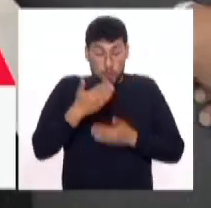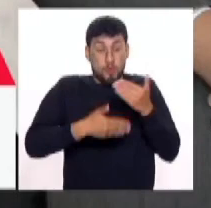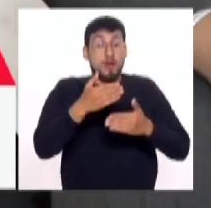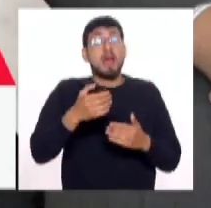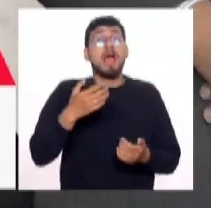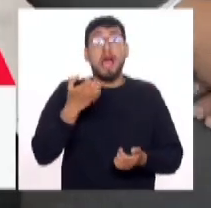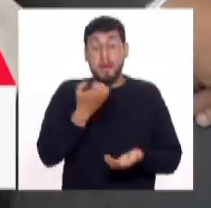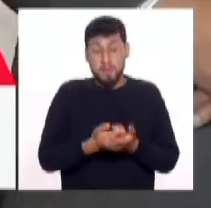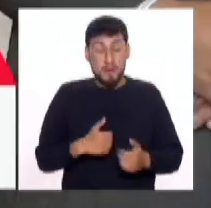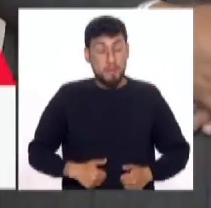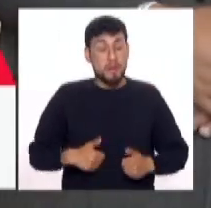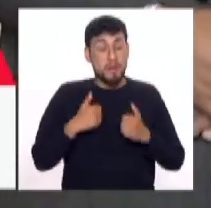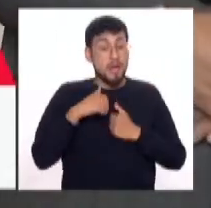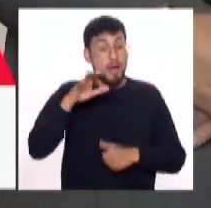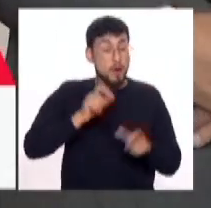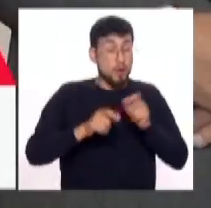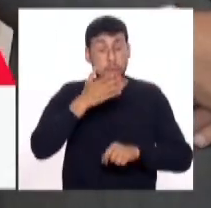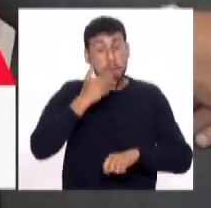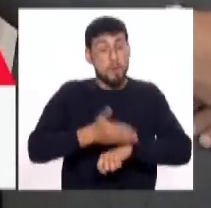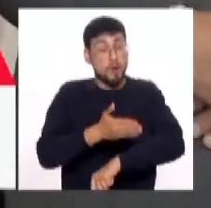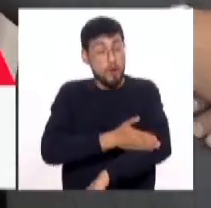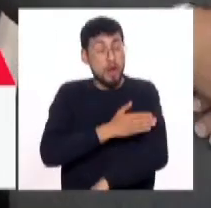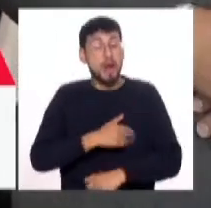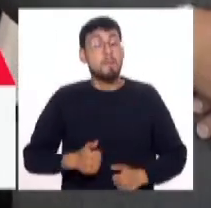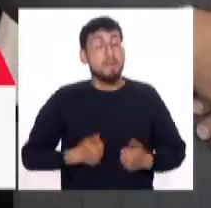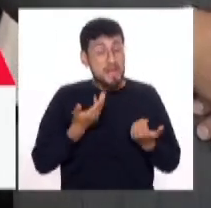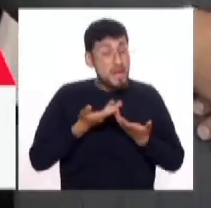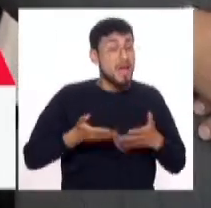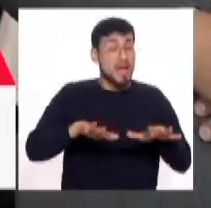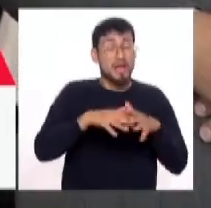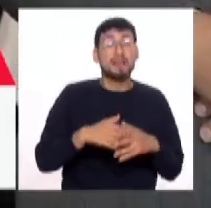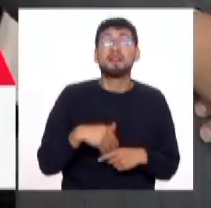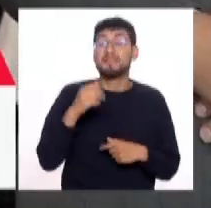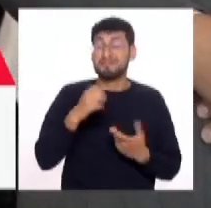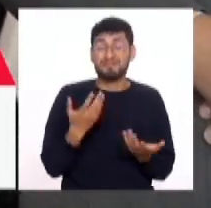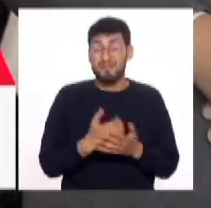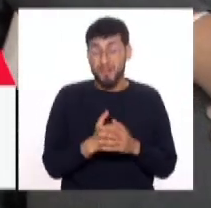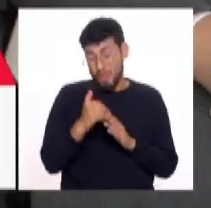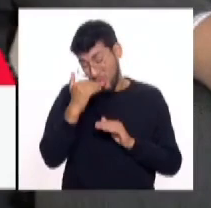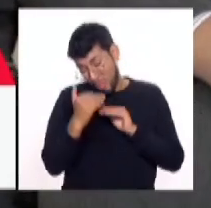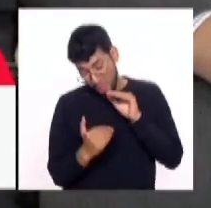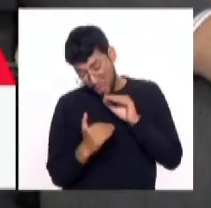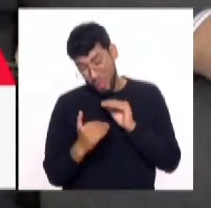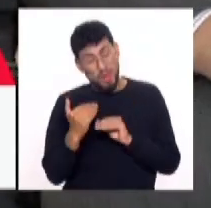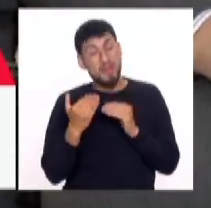calidad de vida de nuestros compatriotas y cerrar brechas